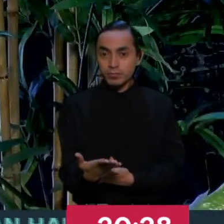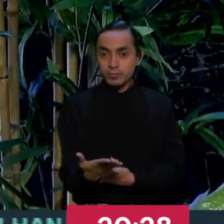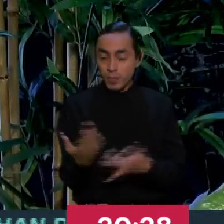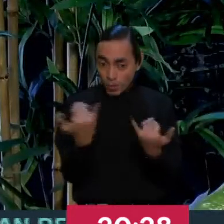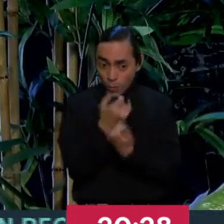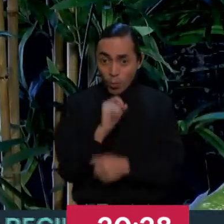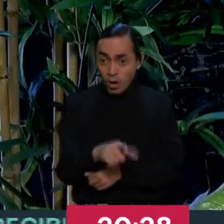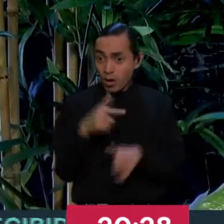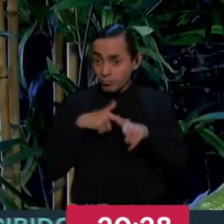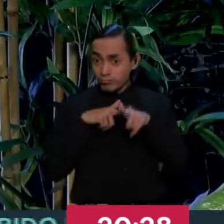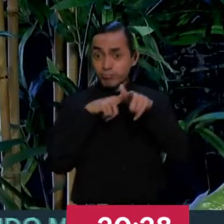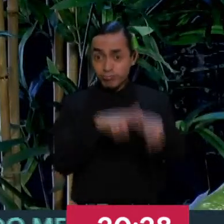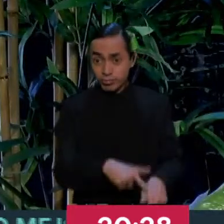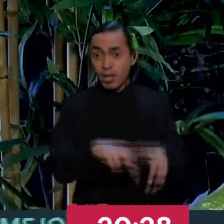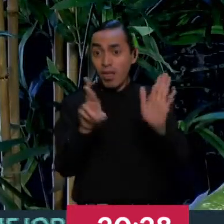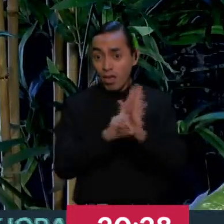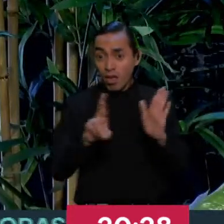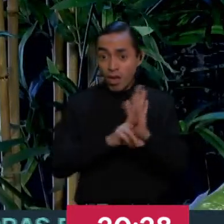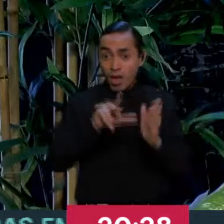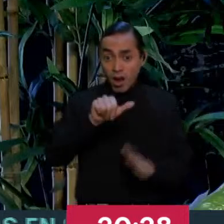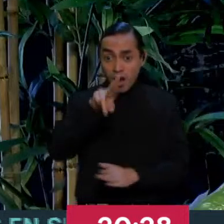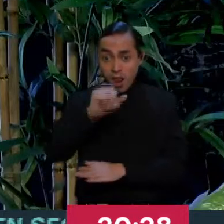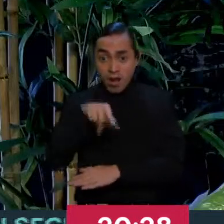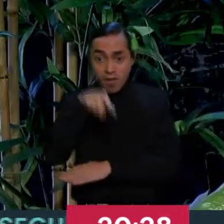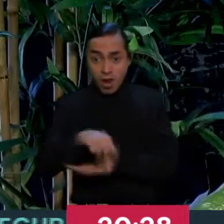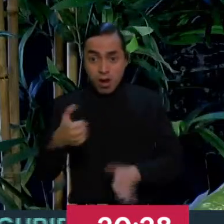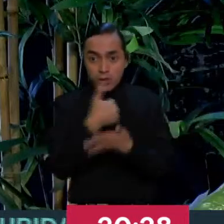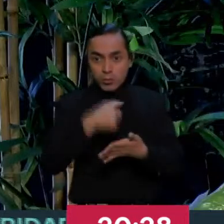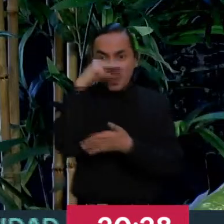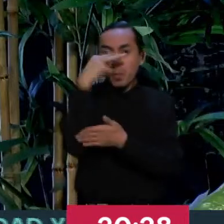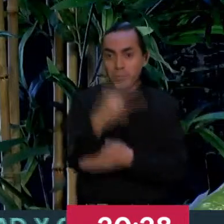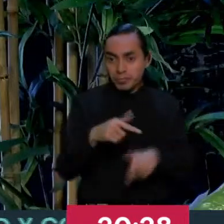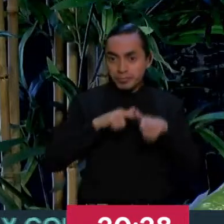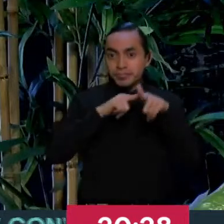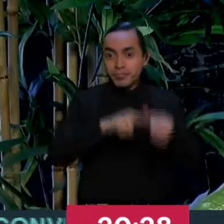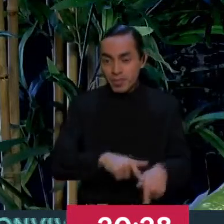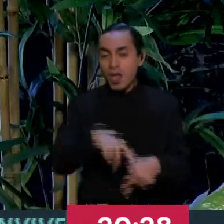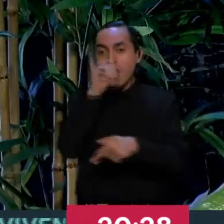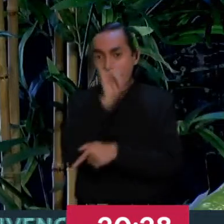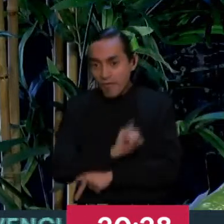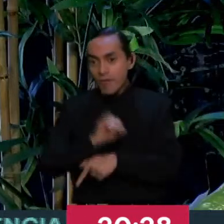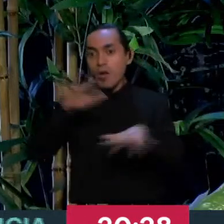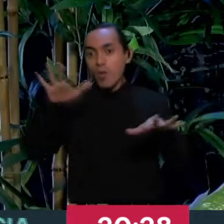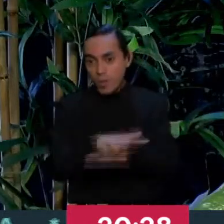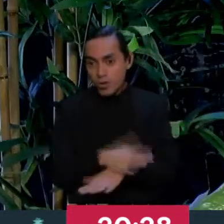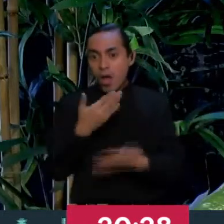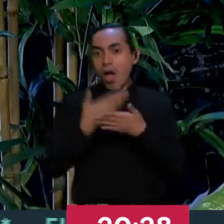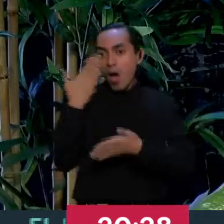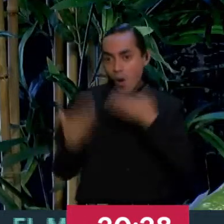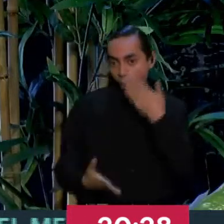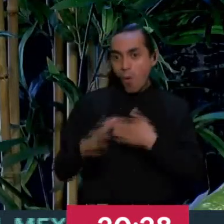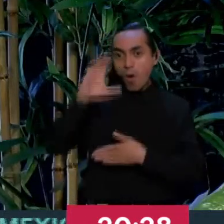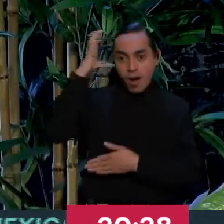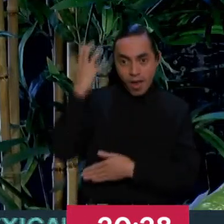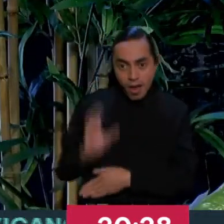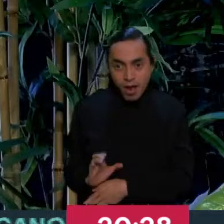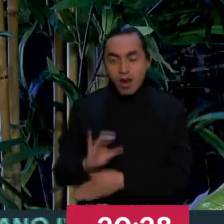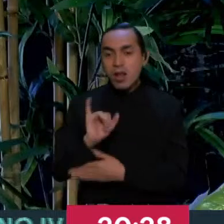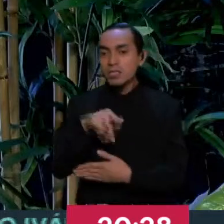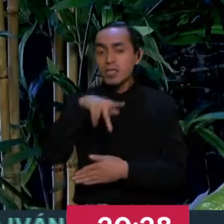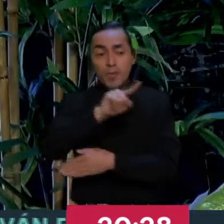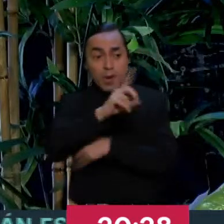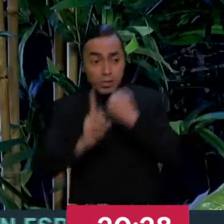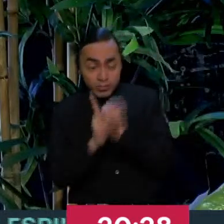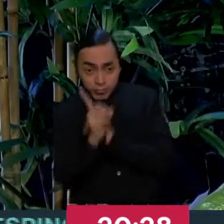que sigue esa alerta vigente aquí en la Ciudad de México, ¿no? Ya cambiamos de jefa de gobierno, ahora está Clara Brugada, y de todos modos ese